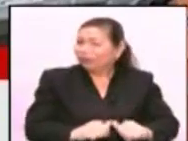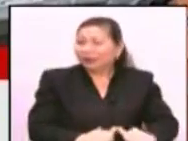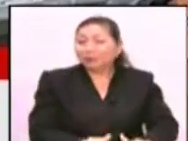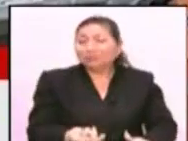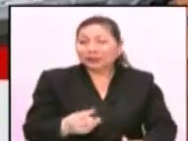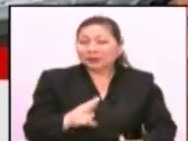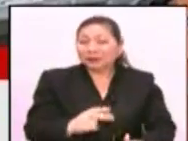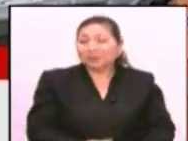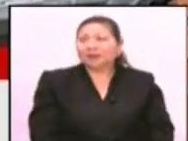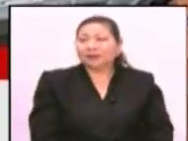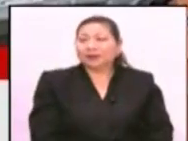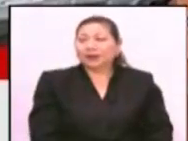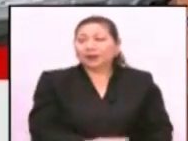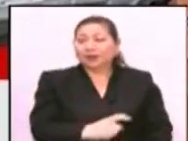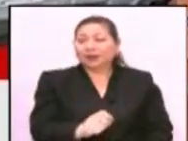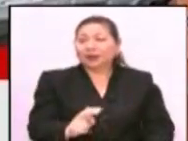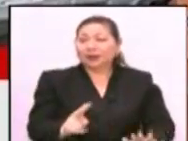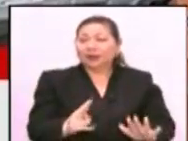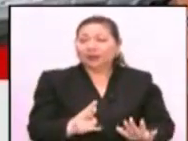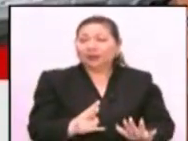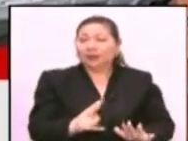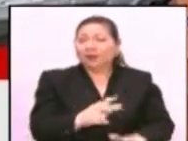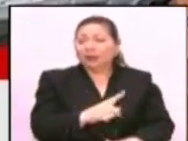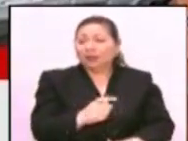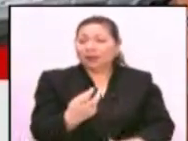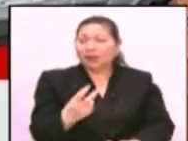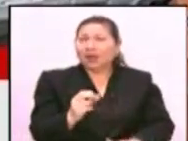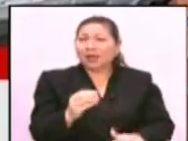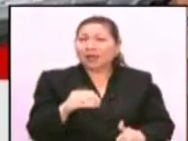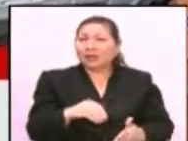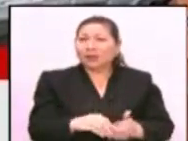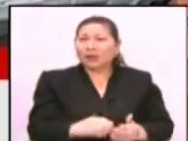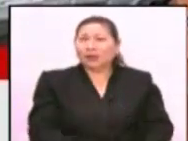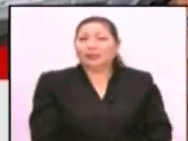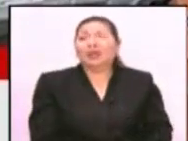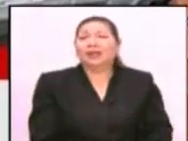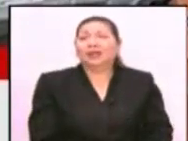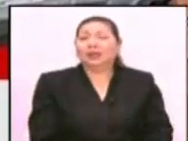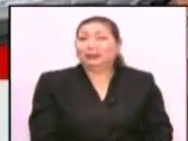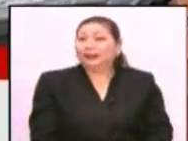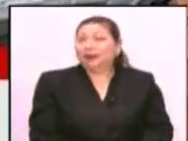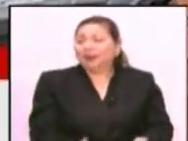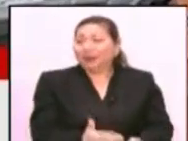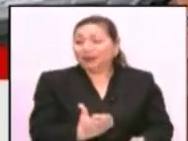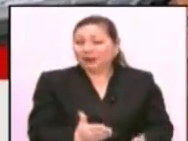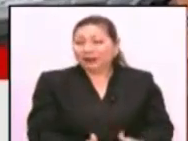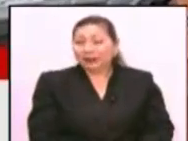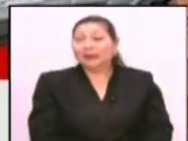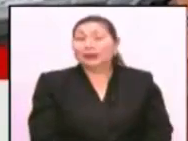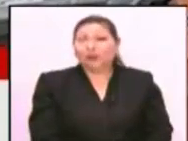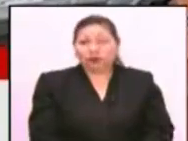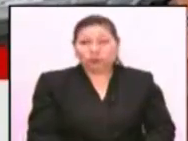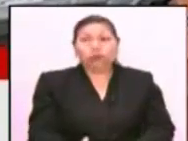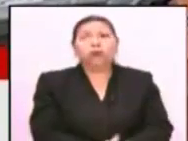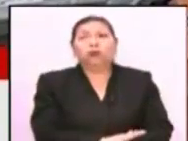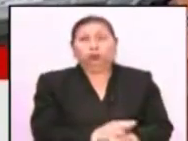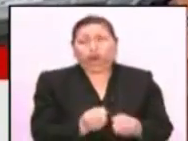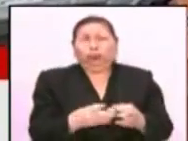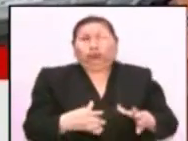ese crecimiento estaríamos en 117.000 a 120.000 internos, que sería la verdad un tema ya sumamente